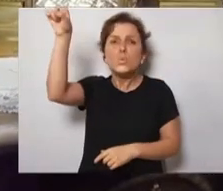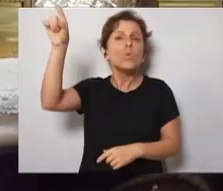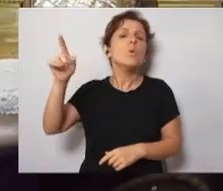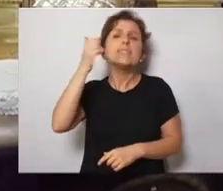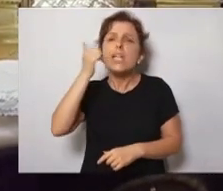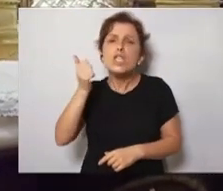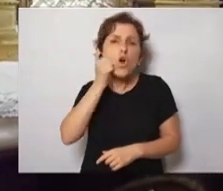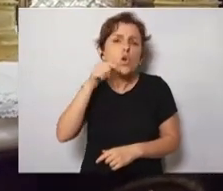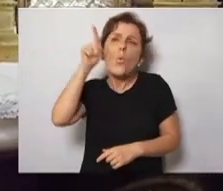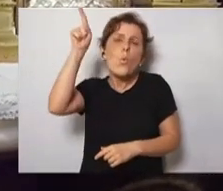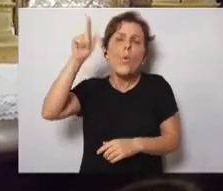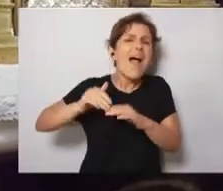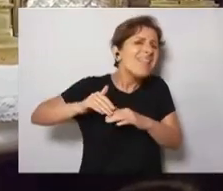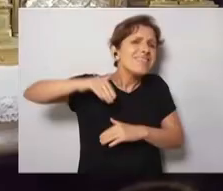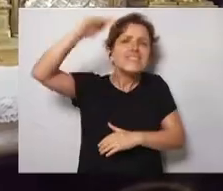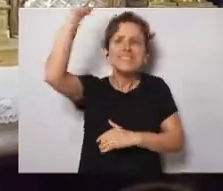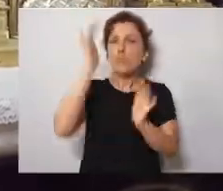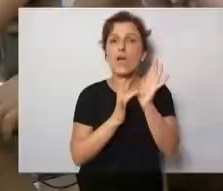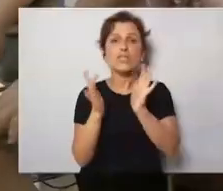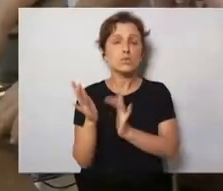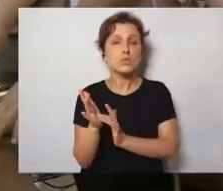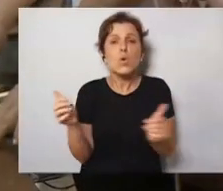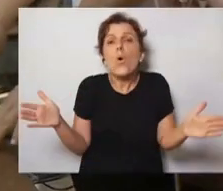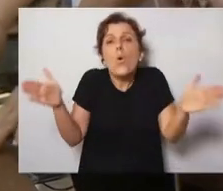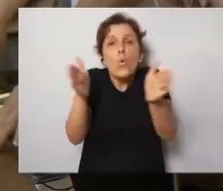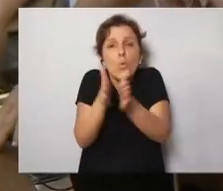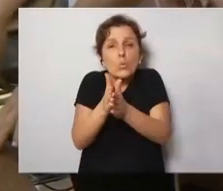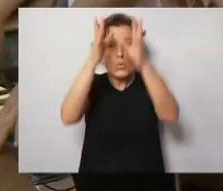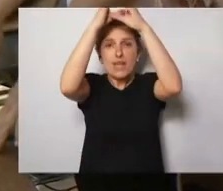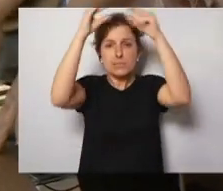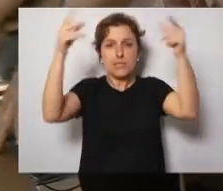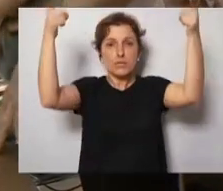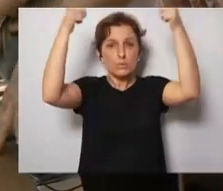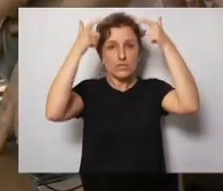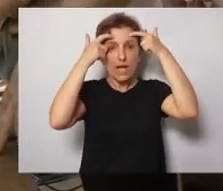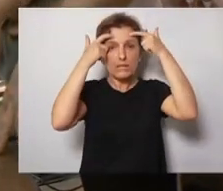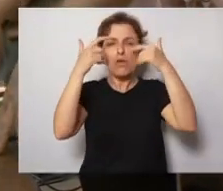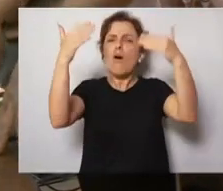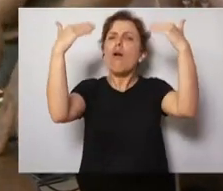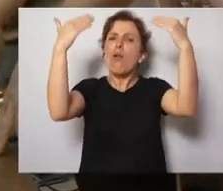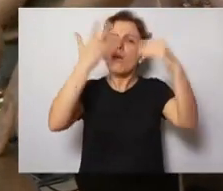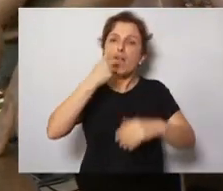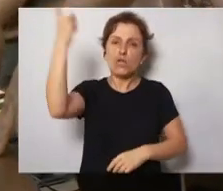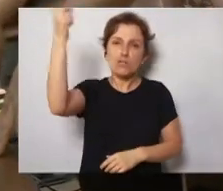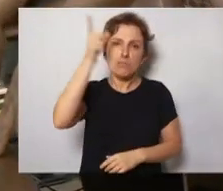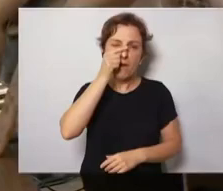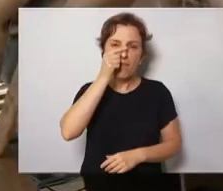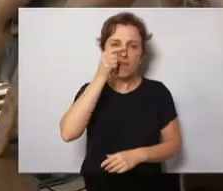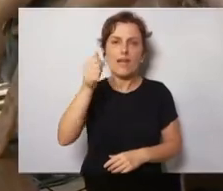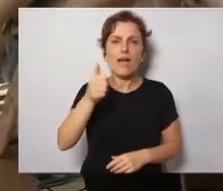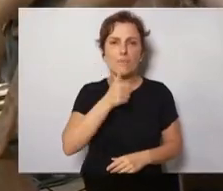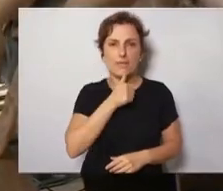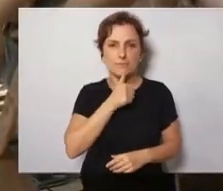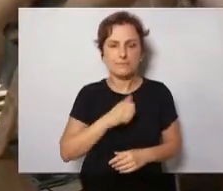solo tu altísimo jesucristo con el espíritu santo en la gloria de dios